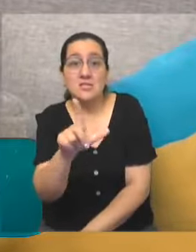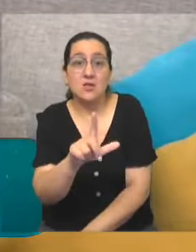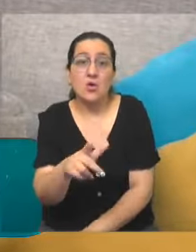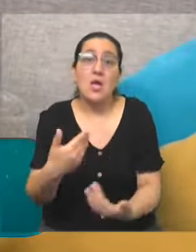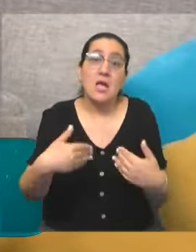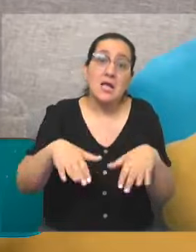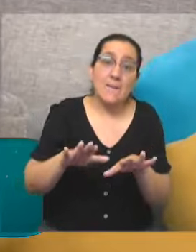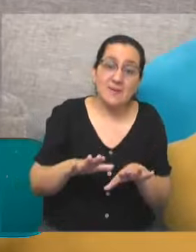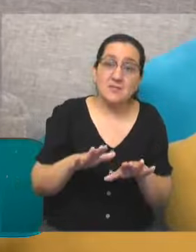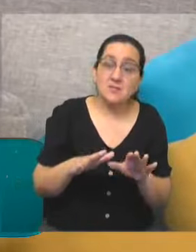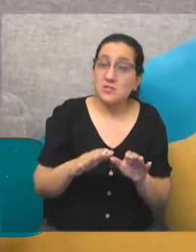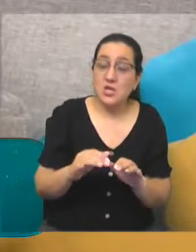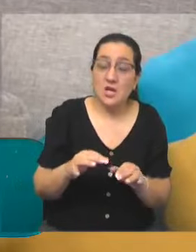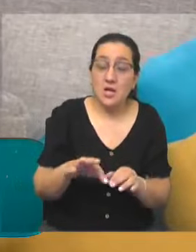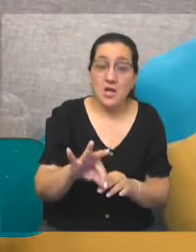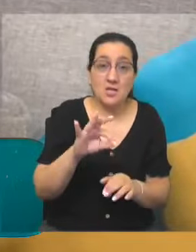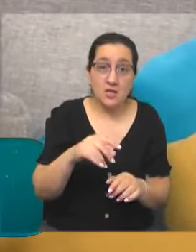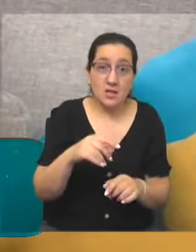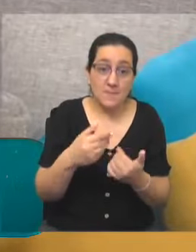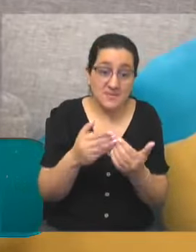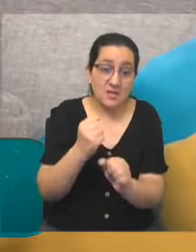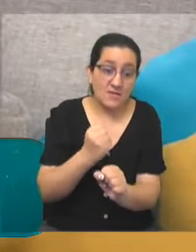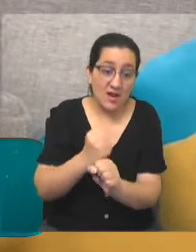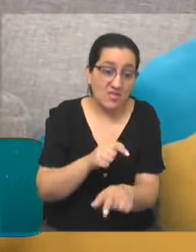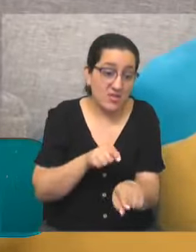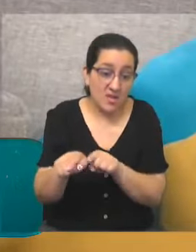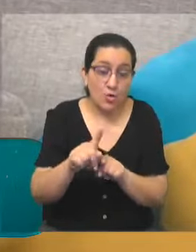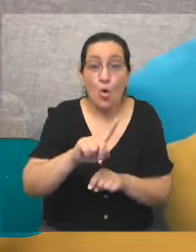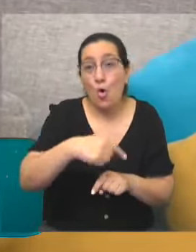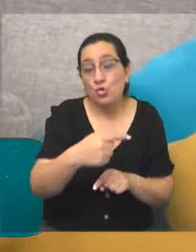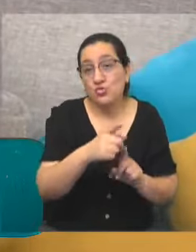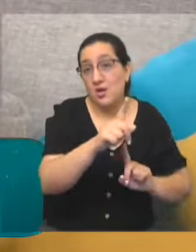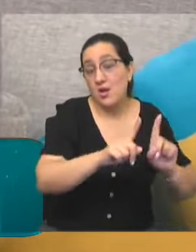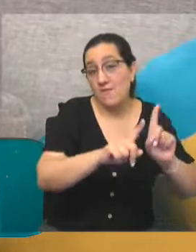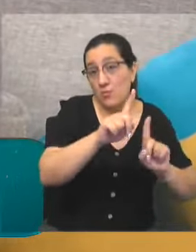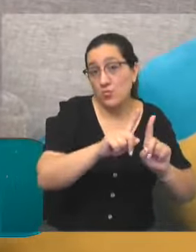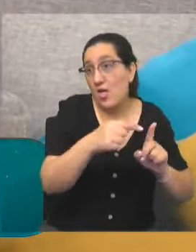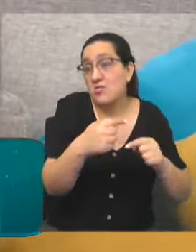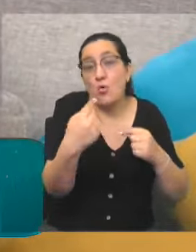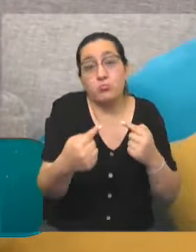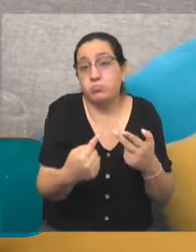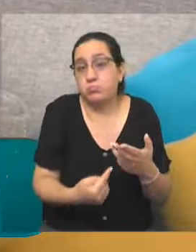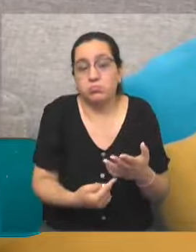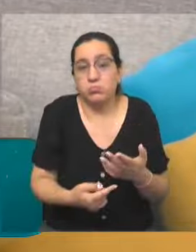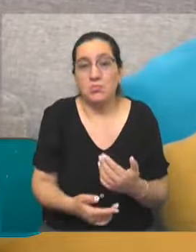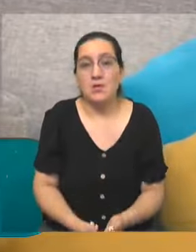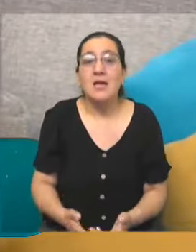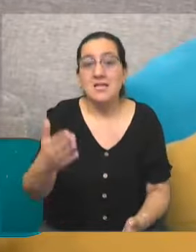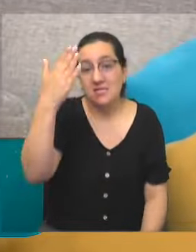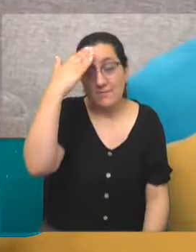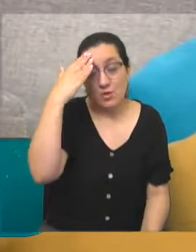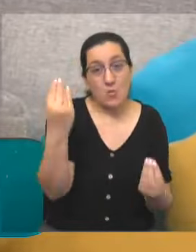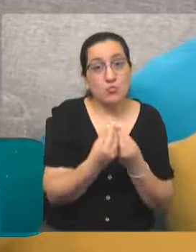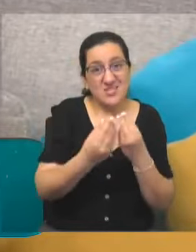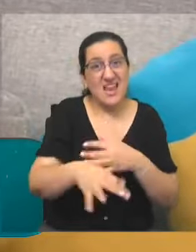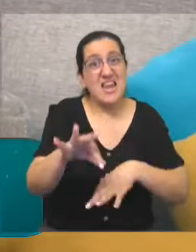eligen comenzar a trabajar o no eligen estudiar. O sea, es toda una cantidad de elecciones que tienen que tomar, que sabemos que no están preparados,